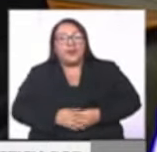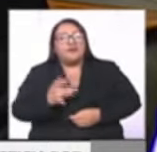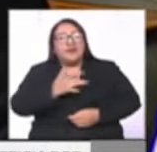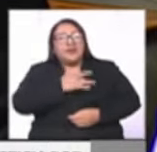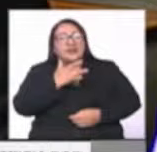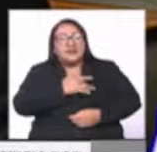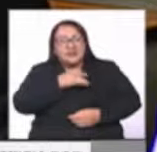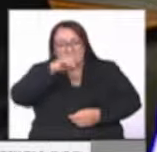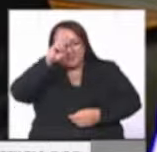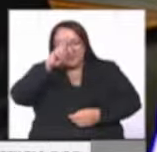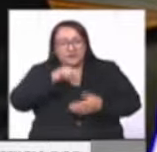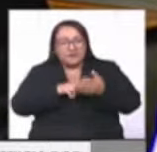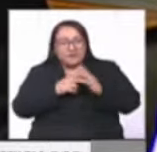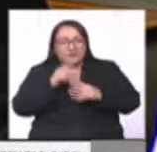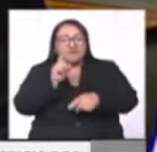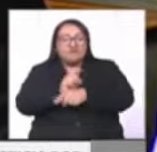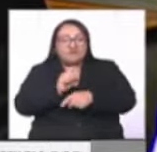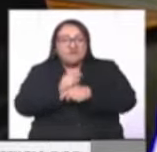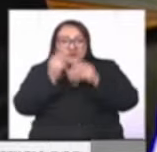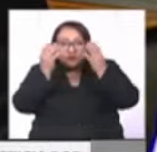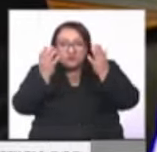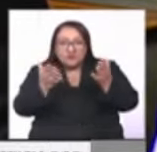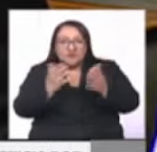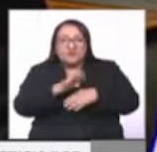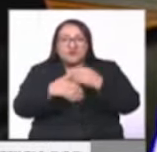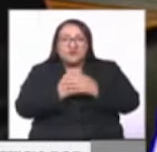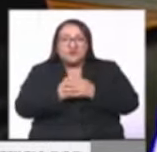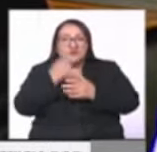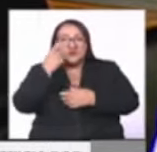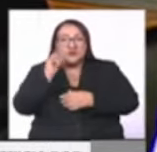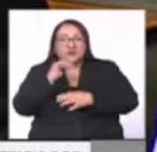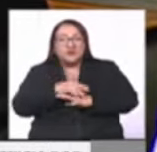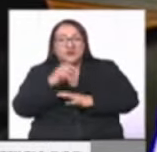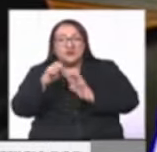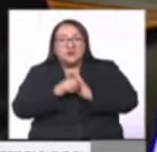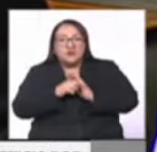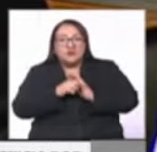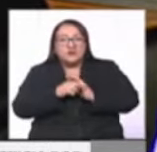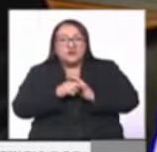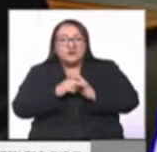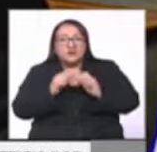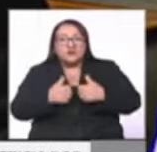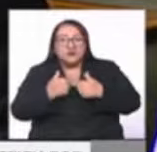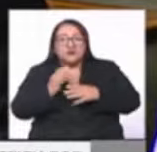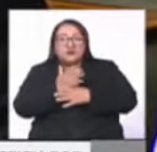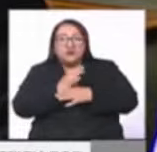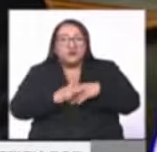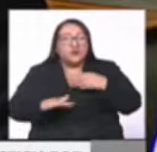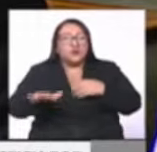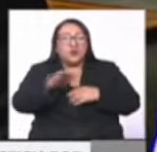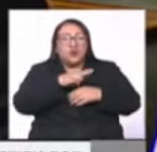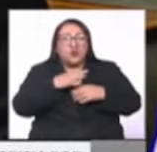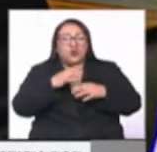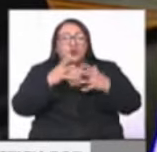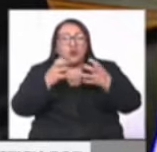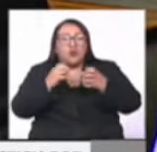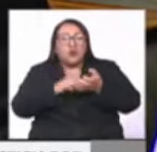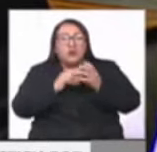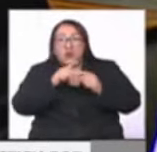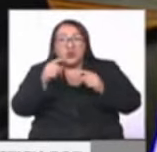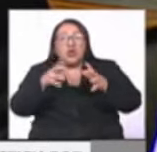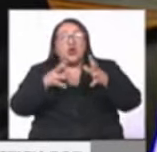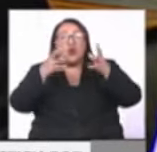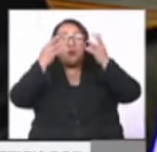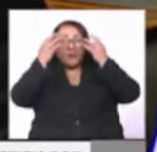nación que ha enseñado Ortega y gazet la idea de un proyecto de vida en común los inspir en sus decisiones para